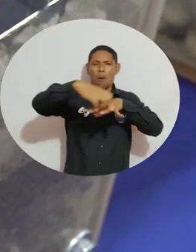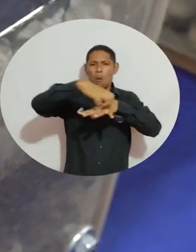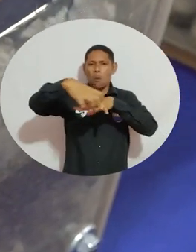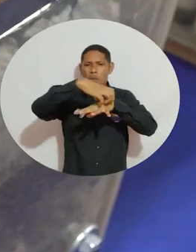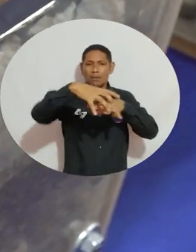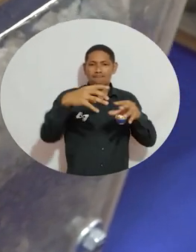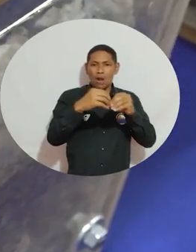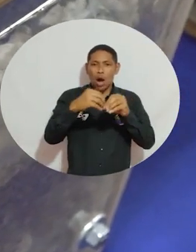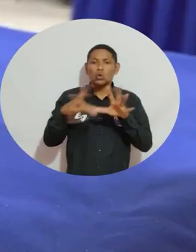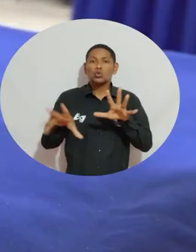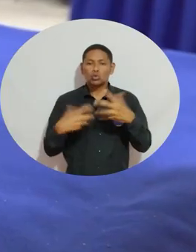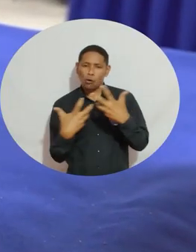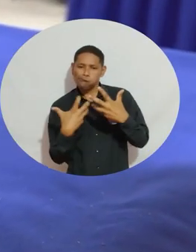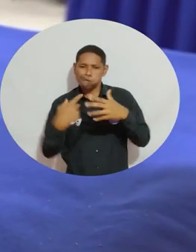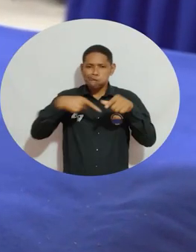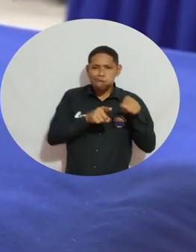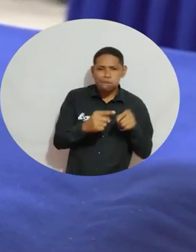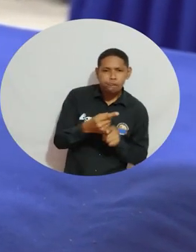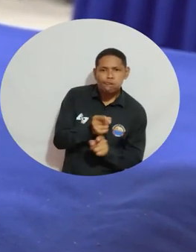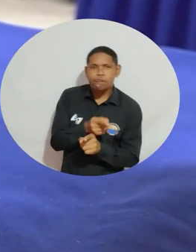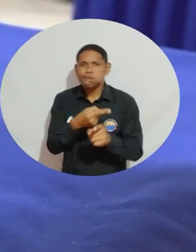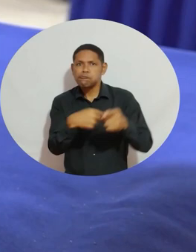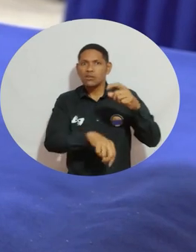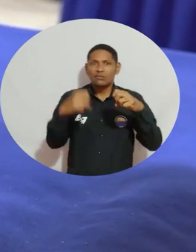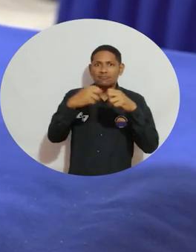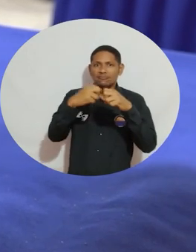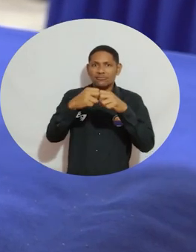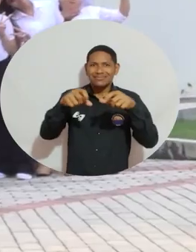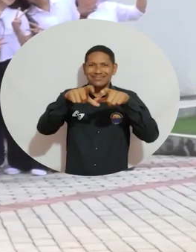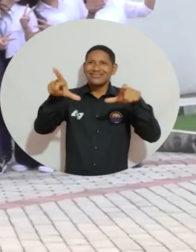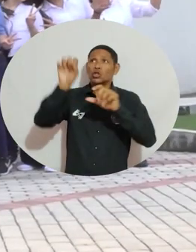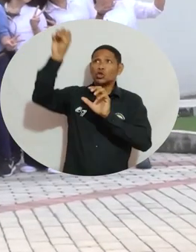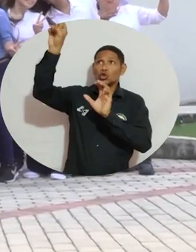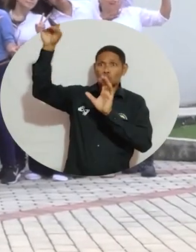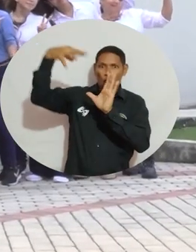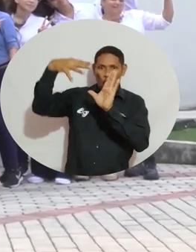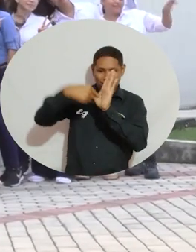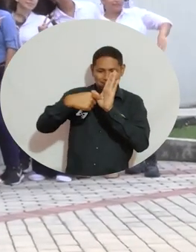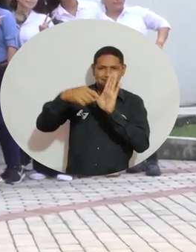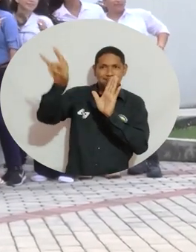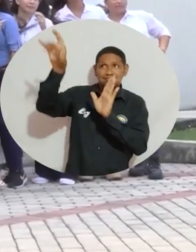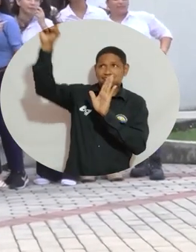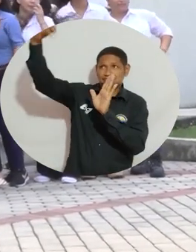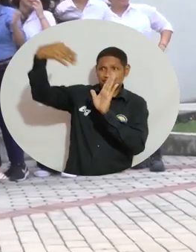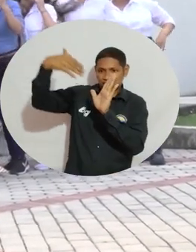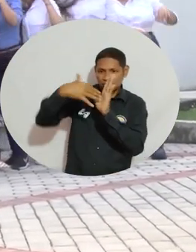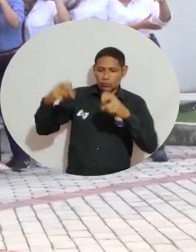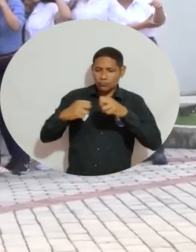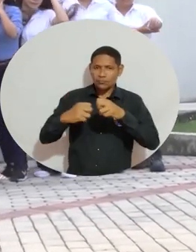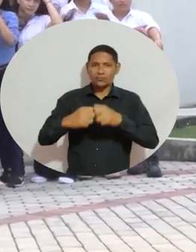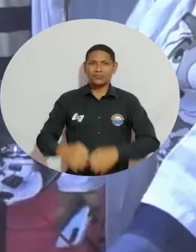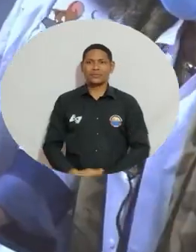además la funcionalidad de un sistema eléctrico que permite generar energía a través de un panel solar instalado en el bloque de concreto.